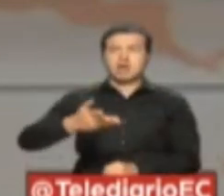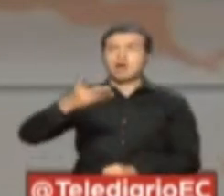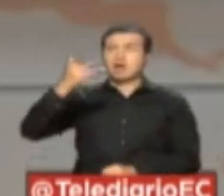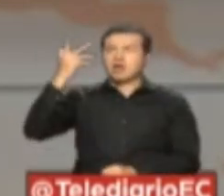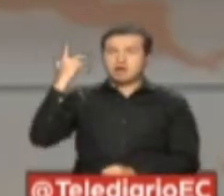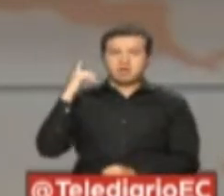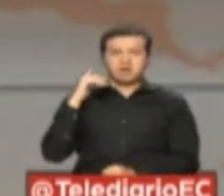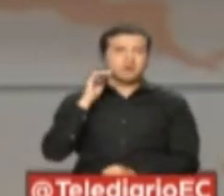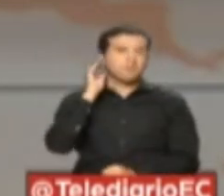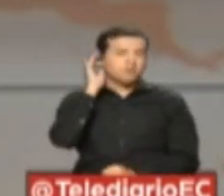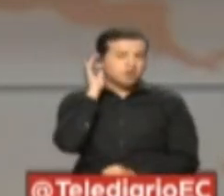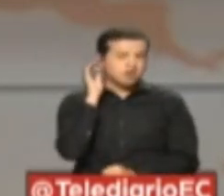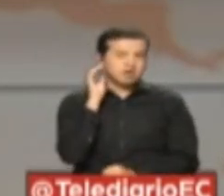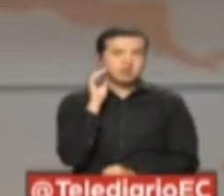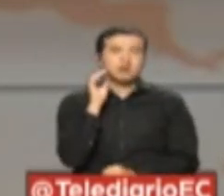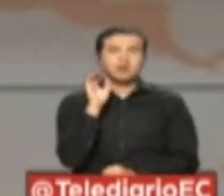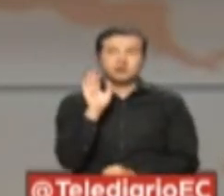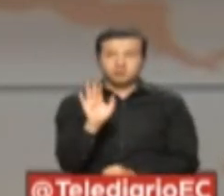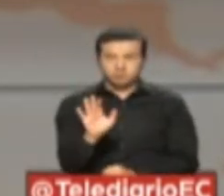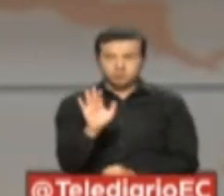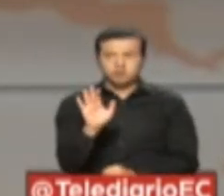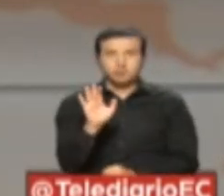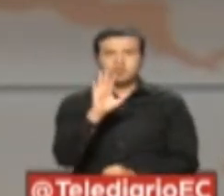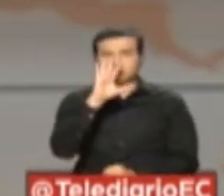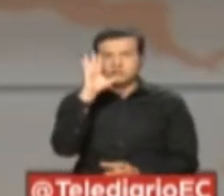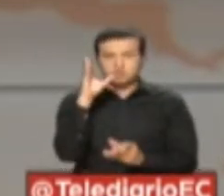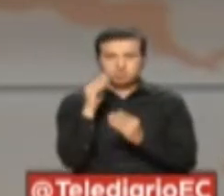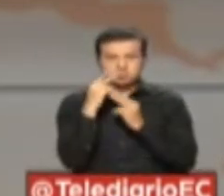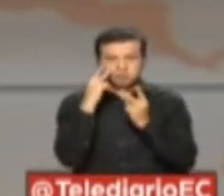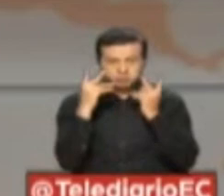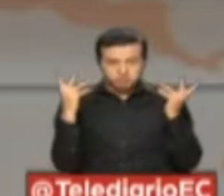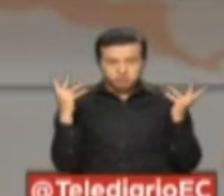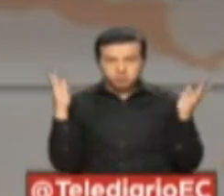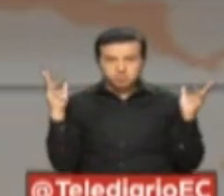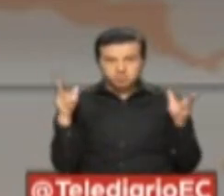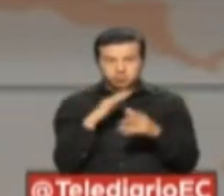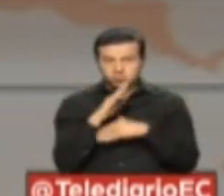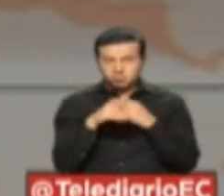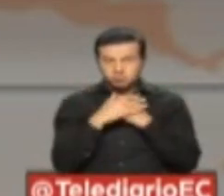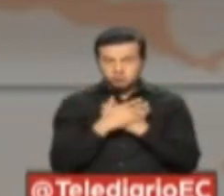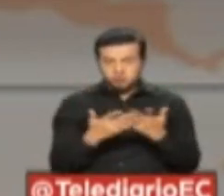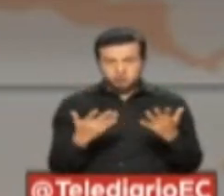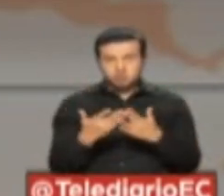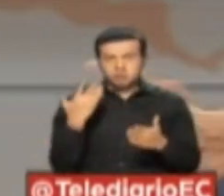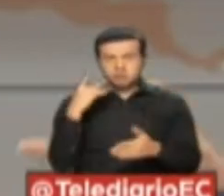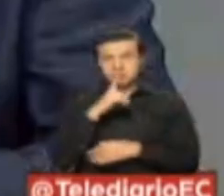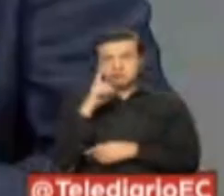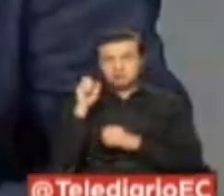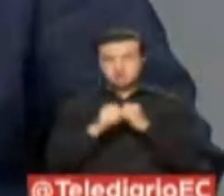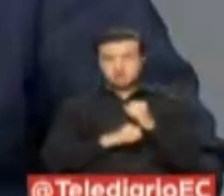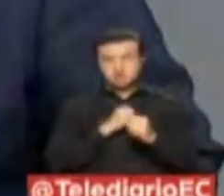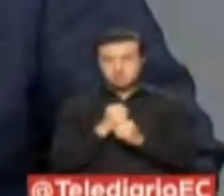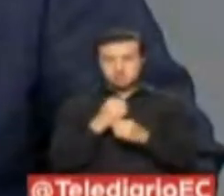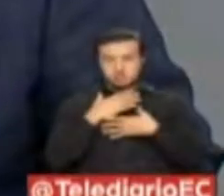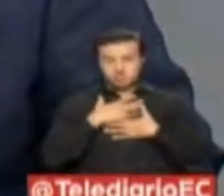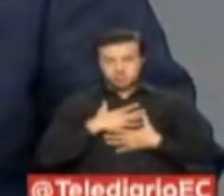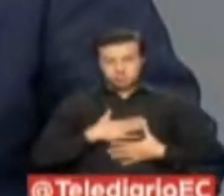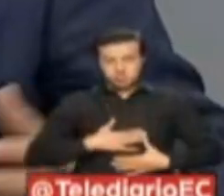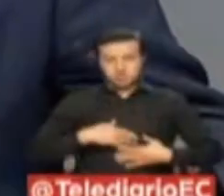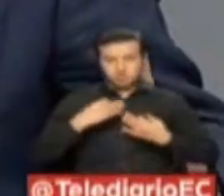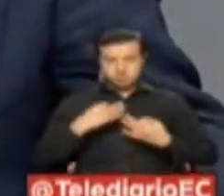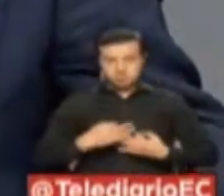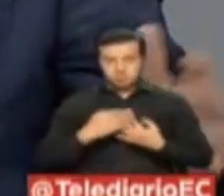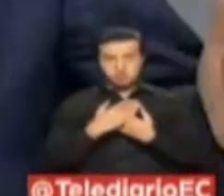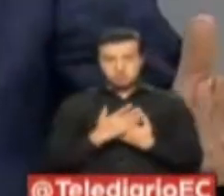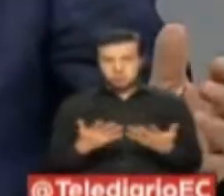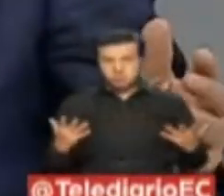colectora que se llama nicole fiorentino y ya nos va a presentar su colección de hacer una colección de que citi semanas